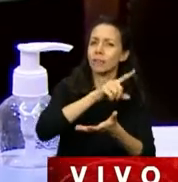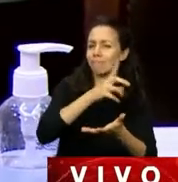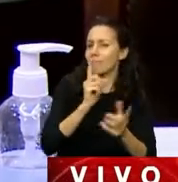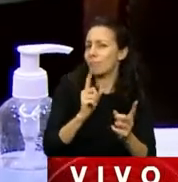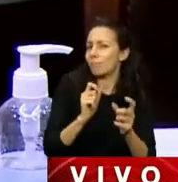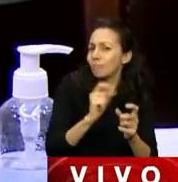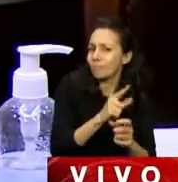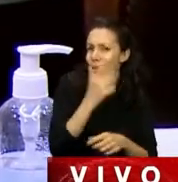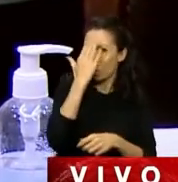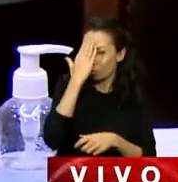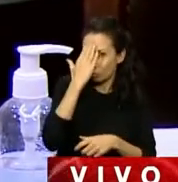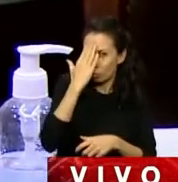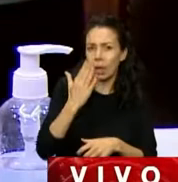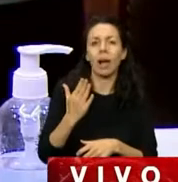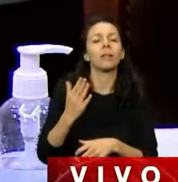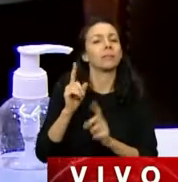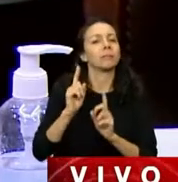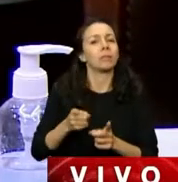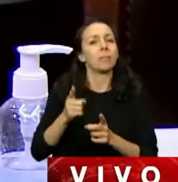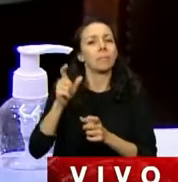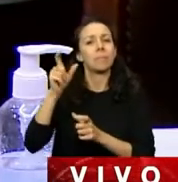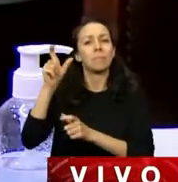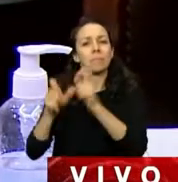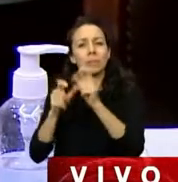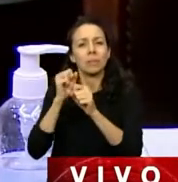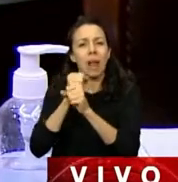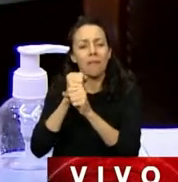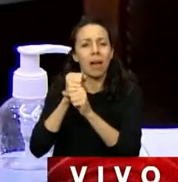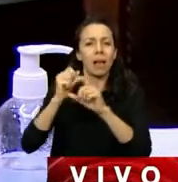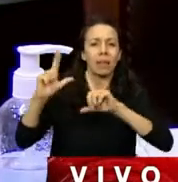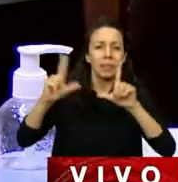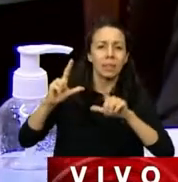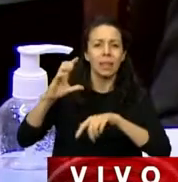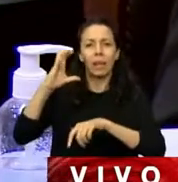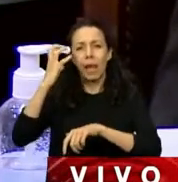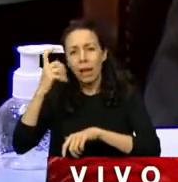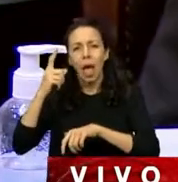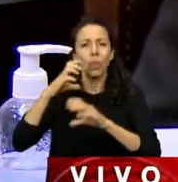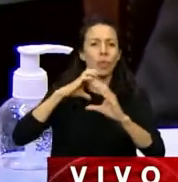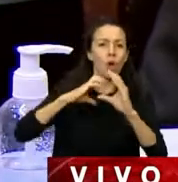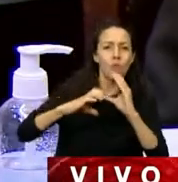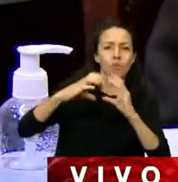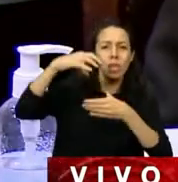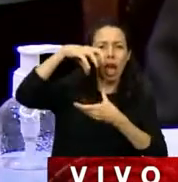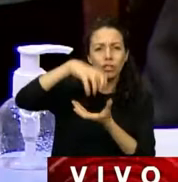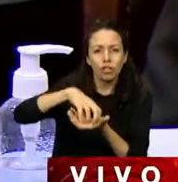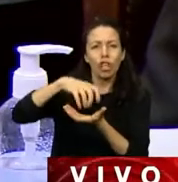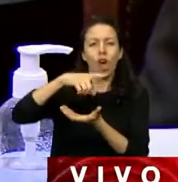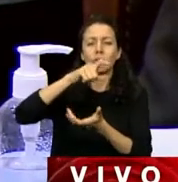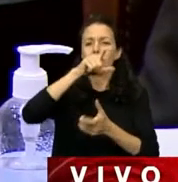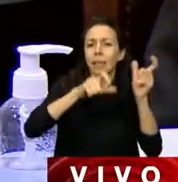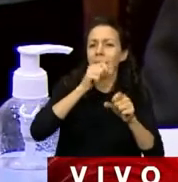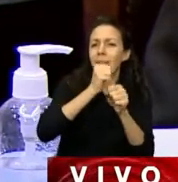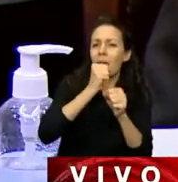representan, para los representantes audiovisuales de la comunicación, productores,